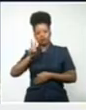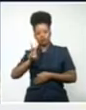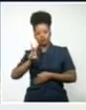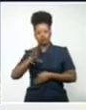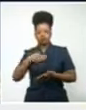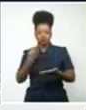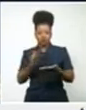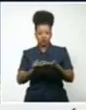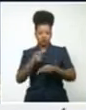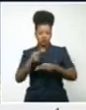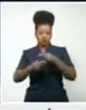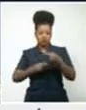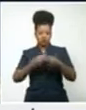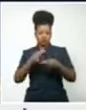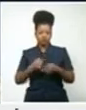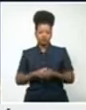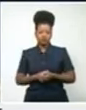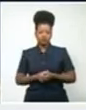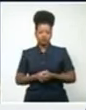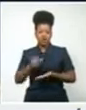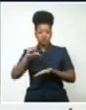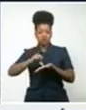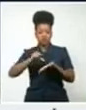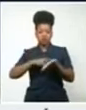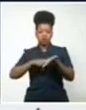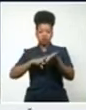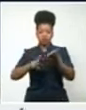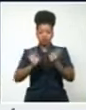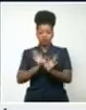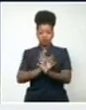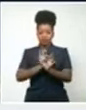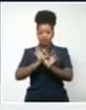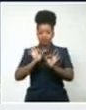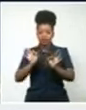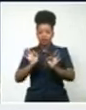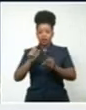En el del Centro Provincial de Higiene, Epidemiología y Microbiología de La Habana,